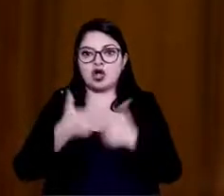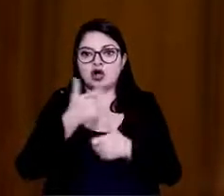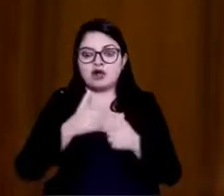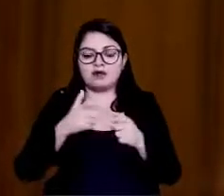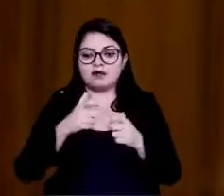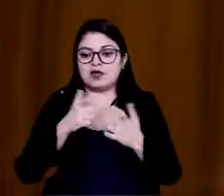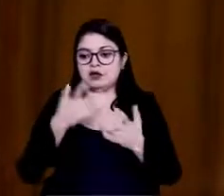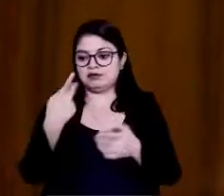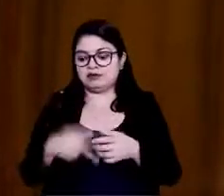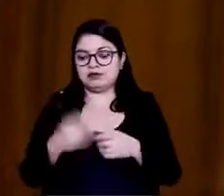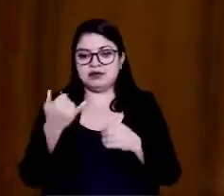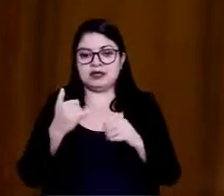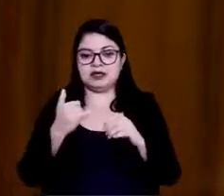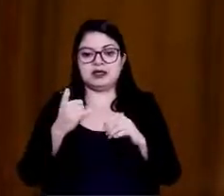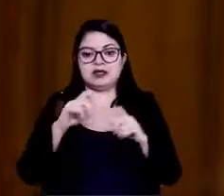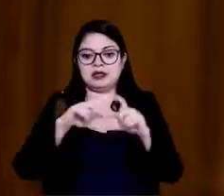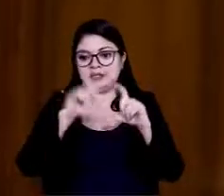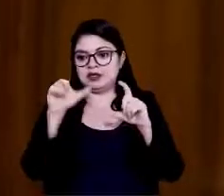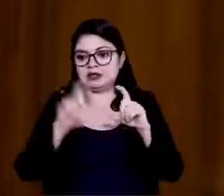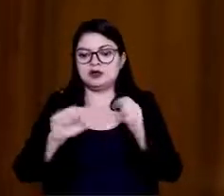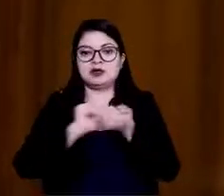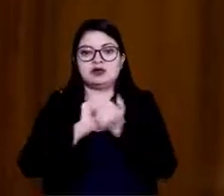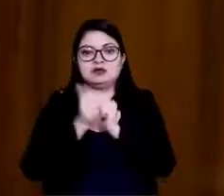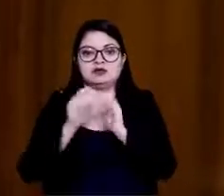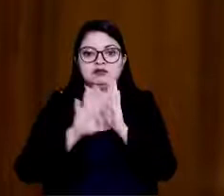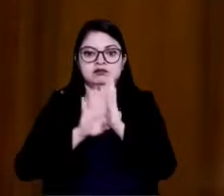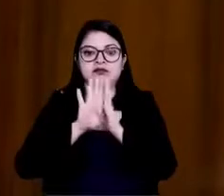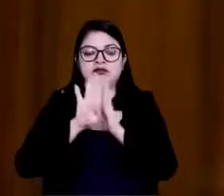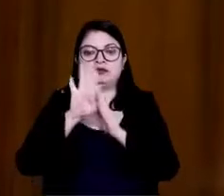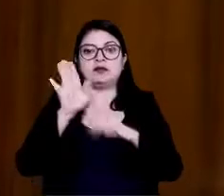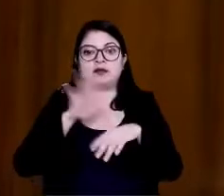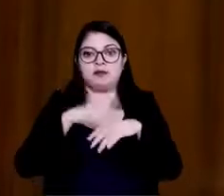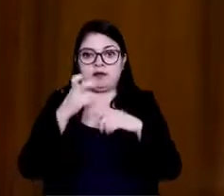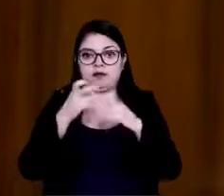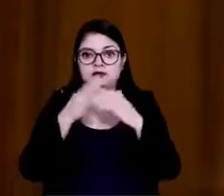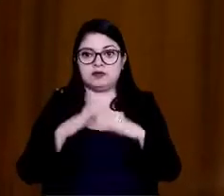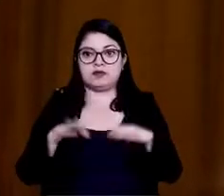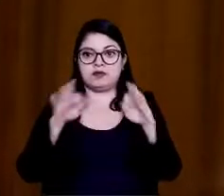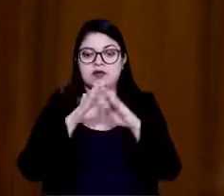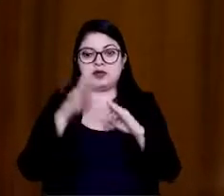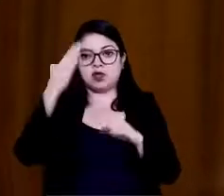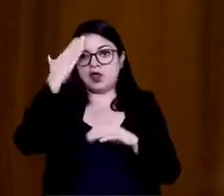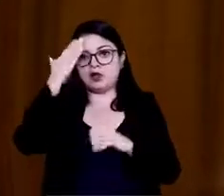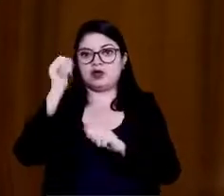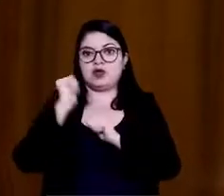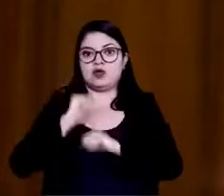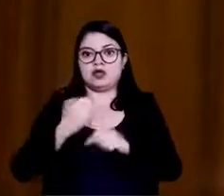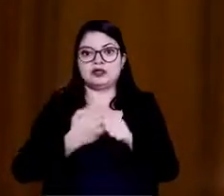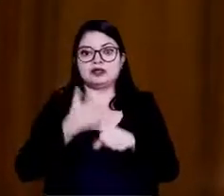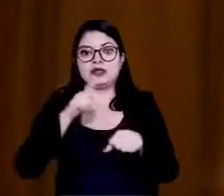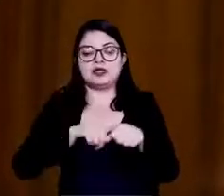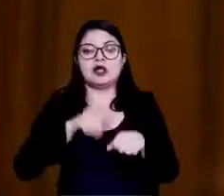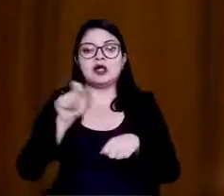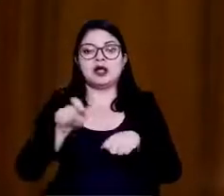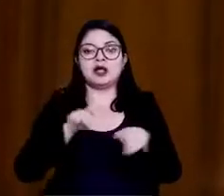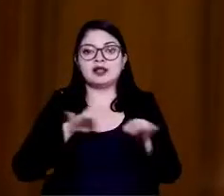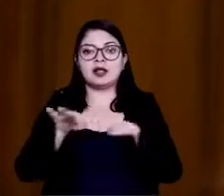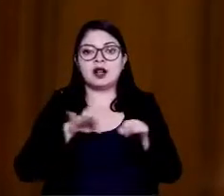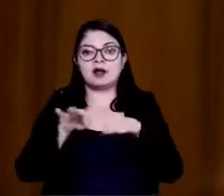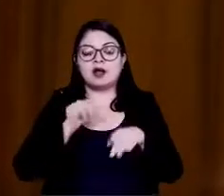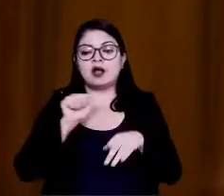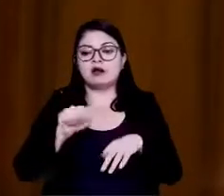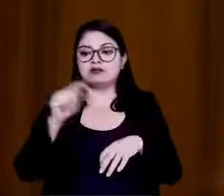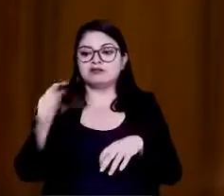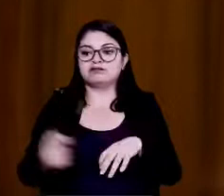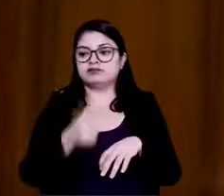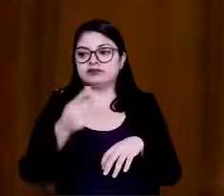nacional florezcan. Por ello es importante que las autoridades estatales trabajen en forma permanente